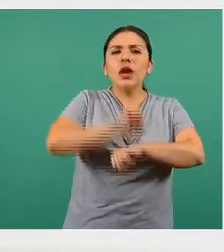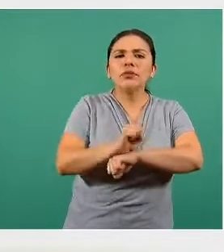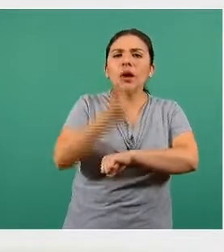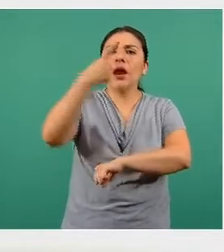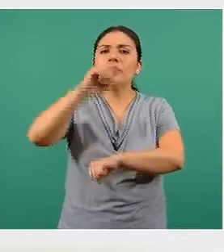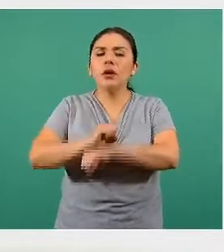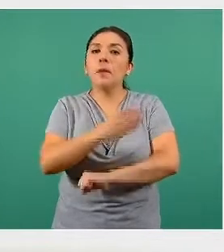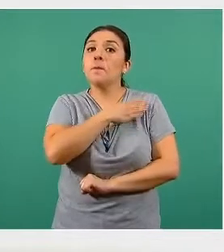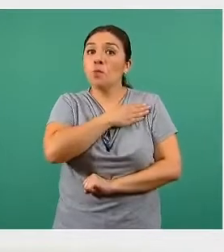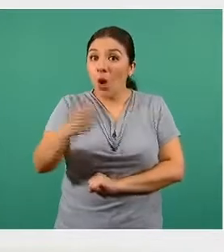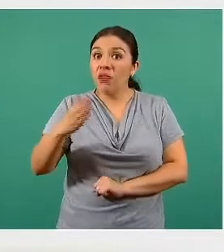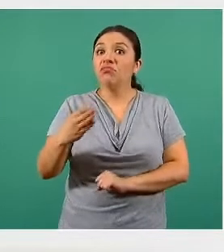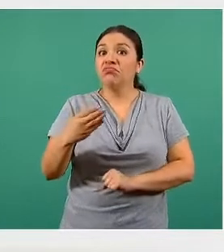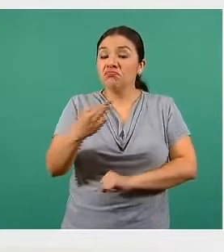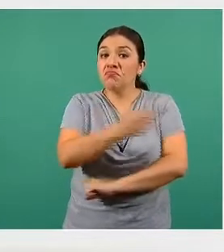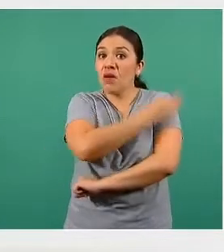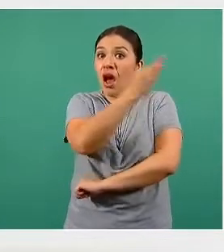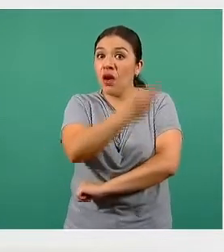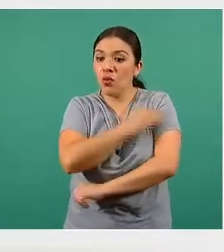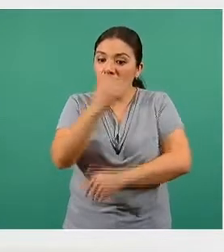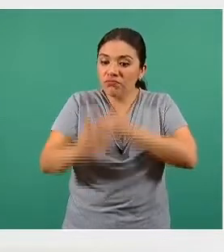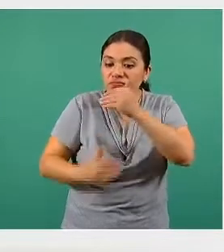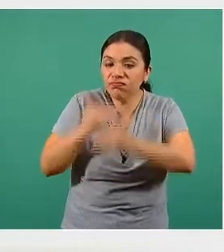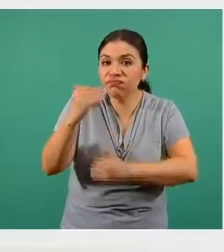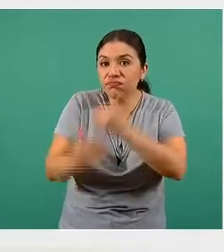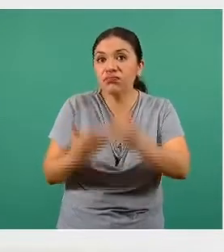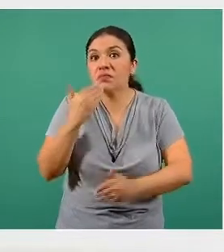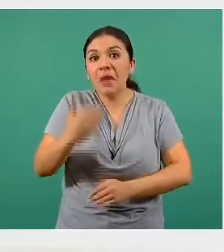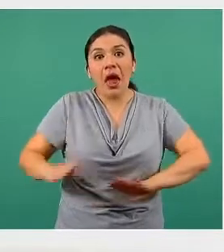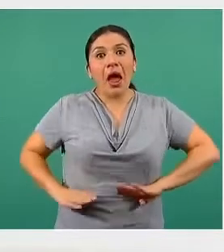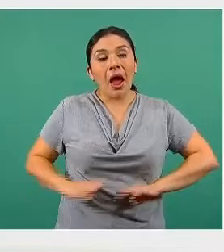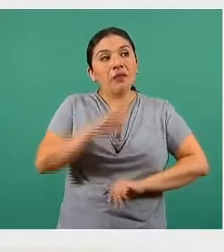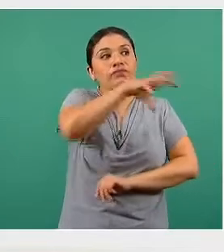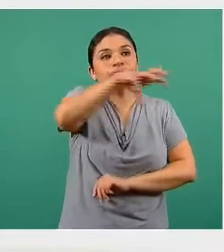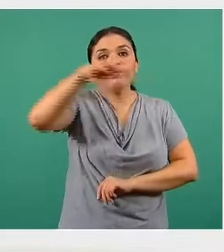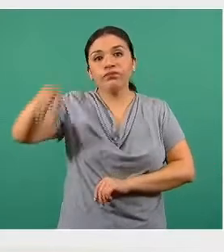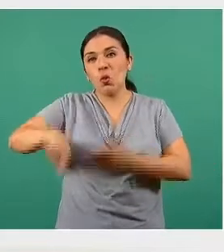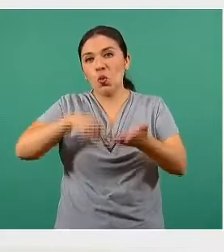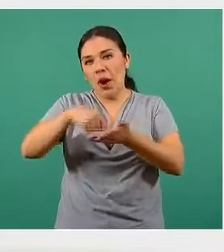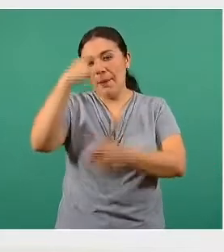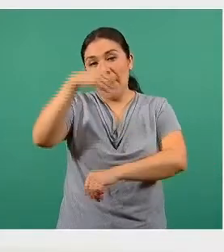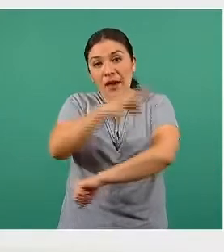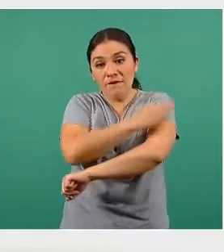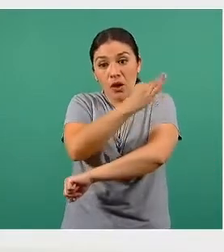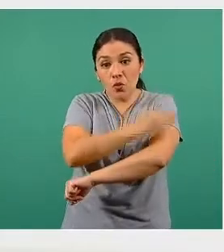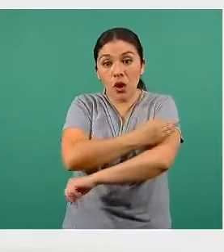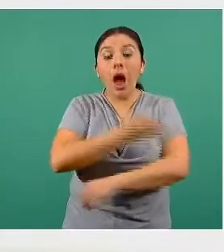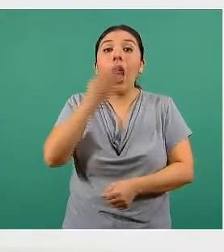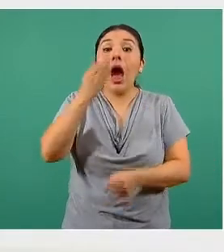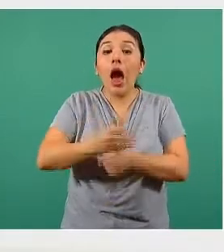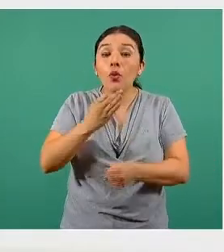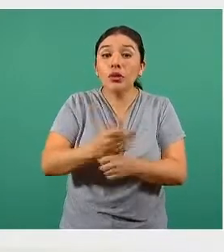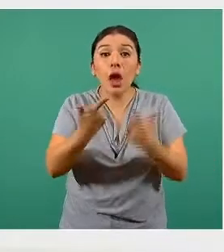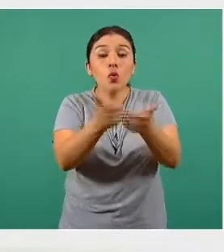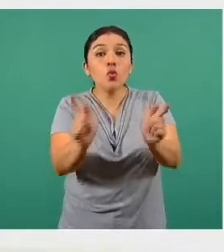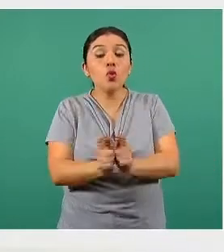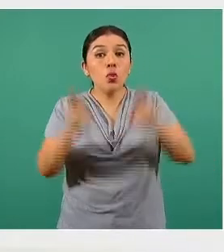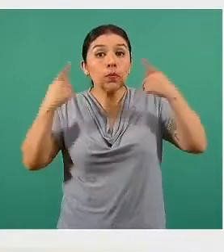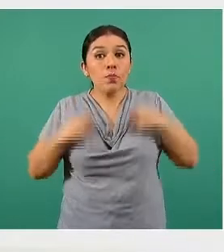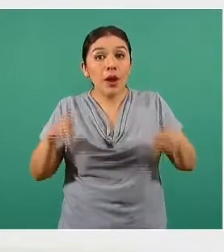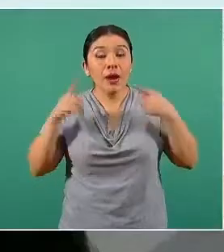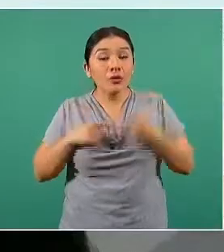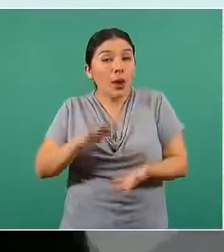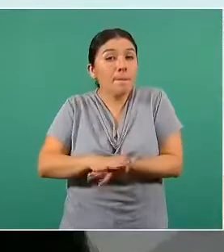de buen rendimiento, de un trabajo eficiente de nuestras unidades de vacunación. En este momento, el grupo de población